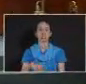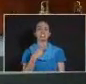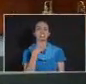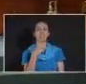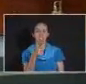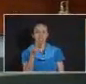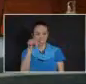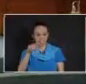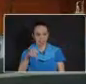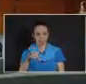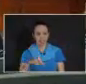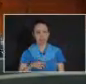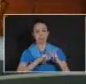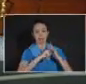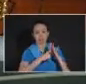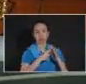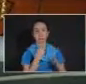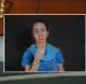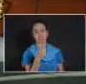convencer